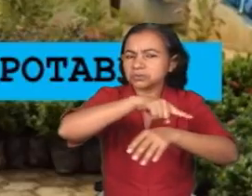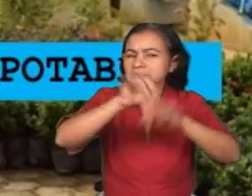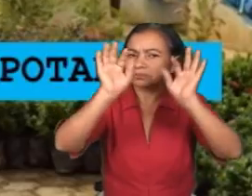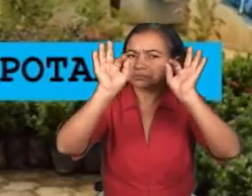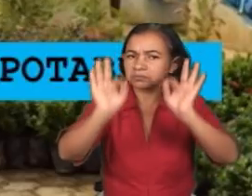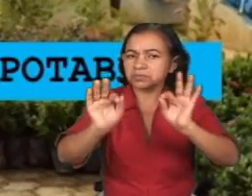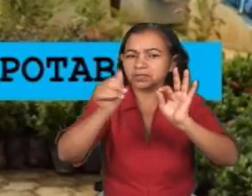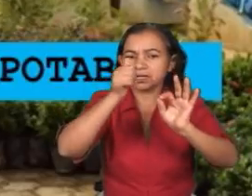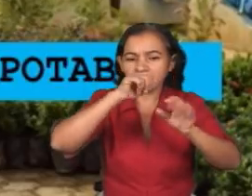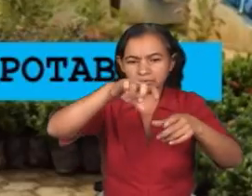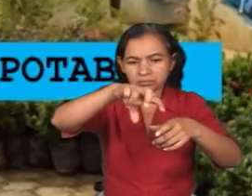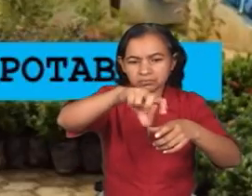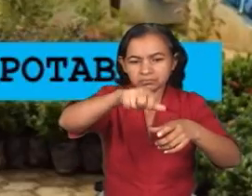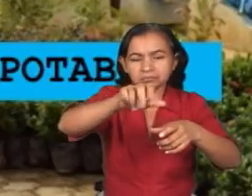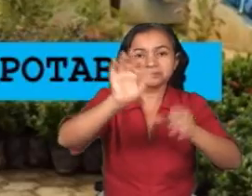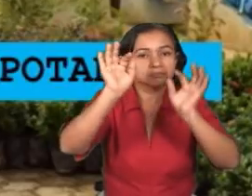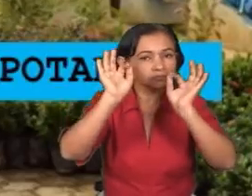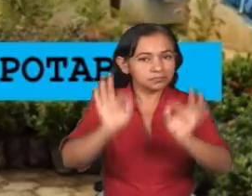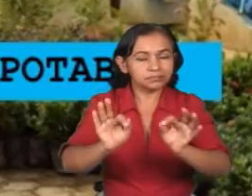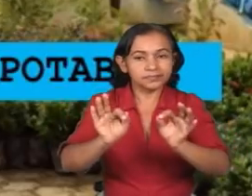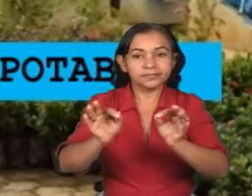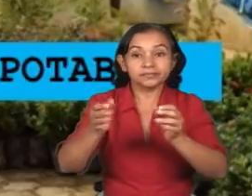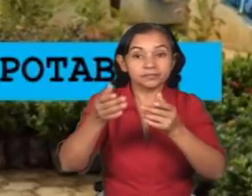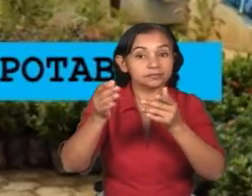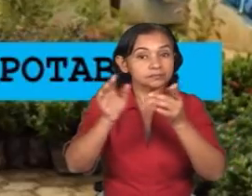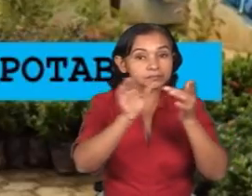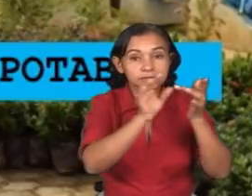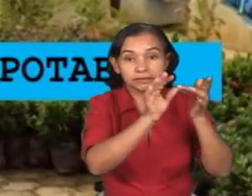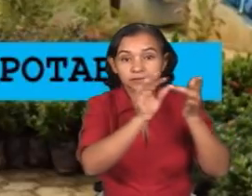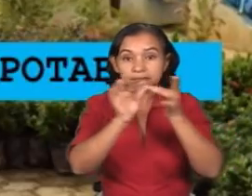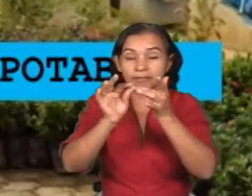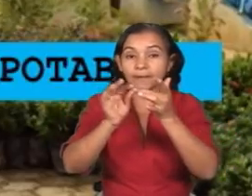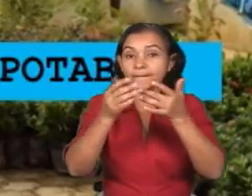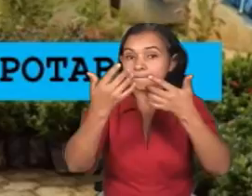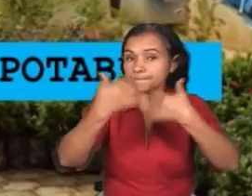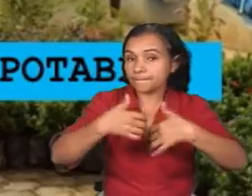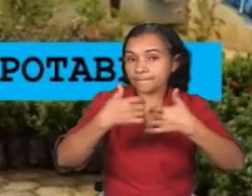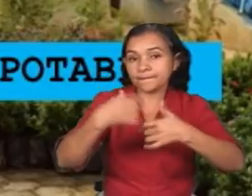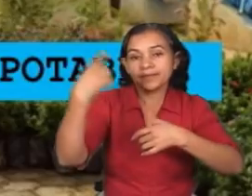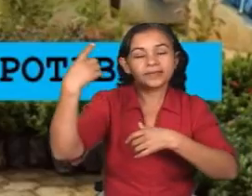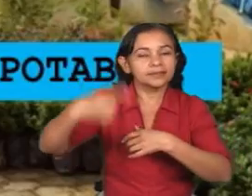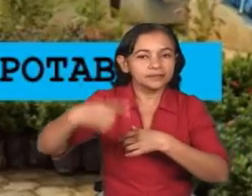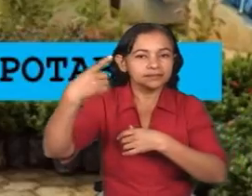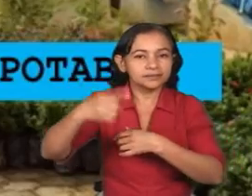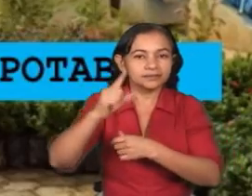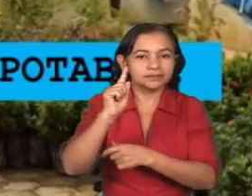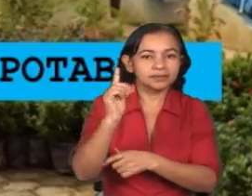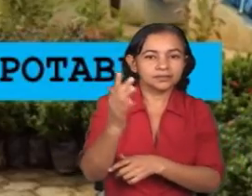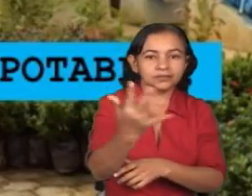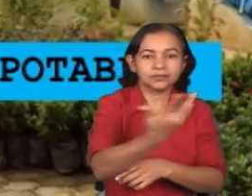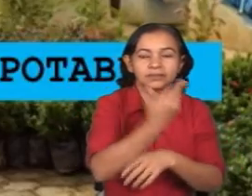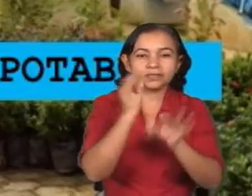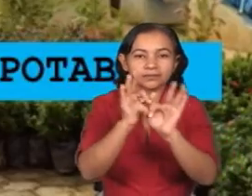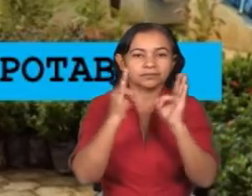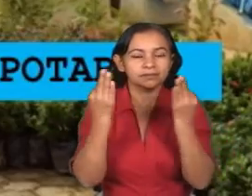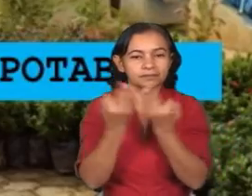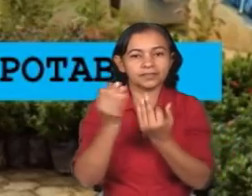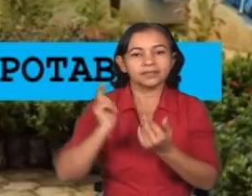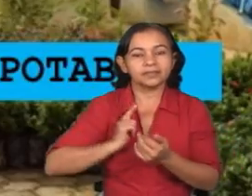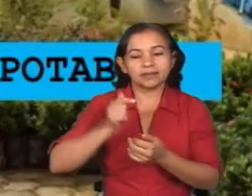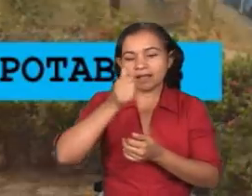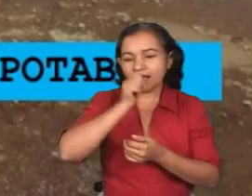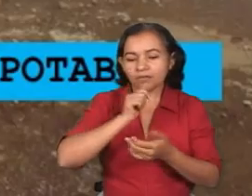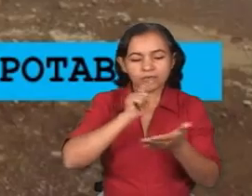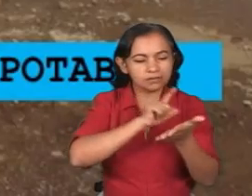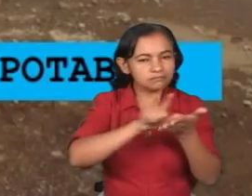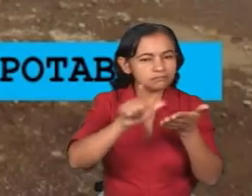San Carlos. Una planta de primer nivel que restituye el derecho a todas las familias de San Carlos a tener agua de